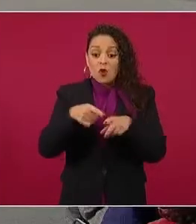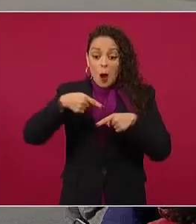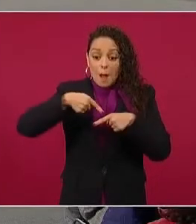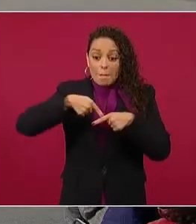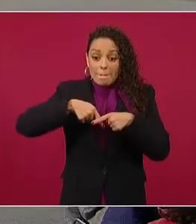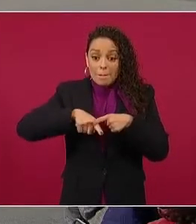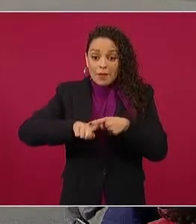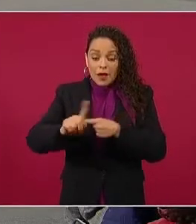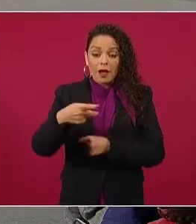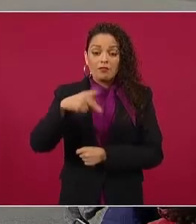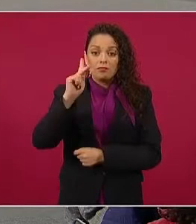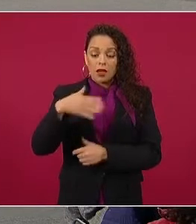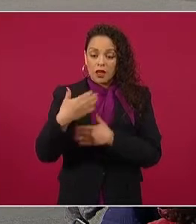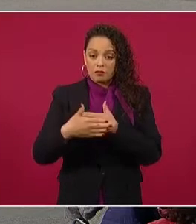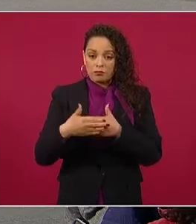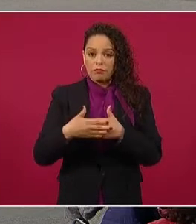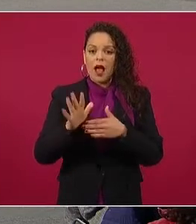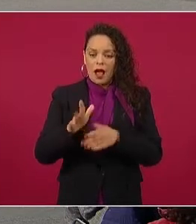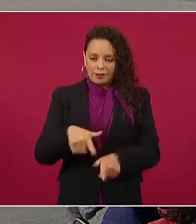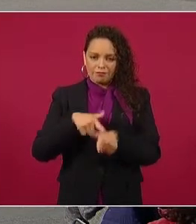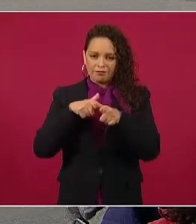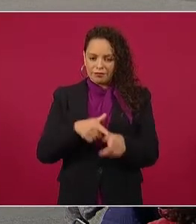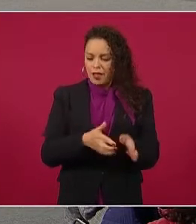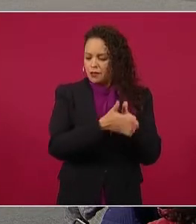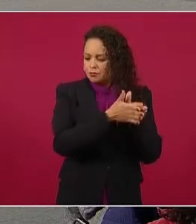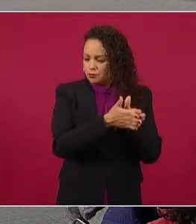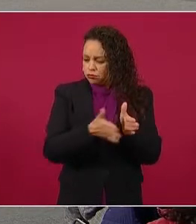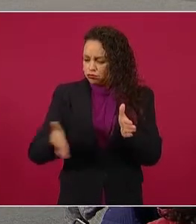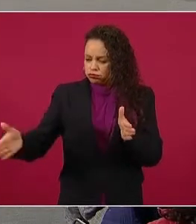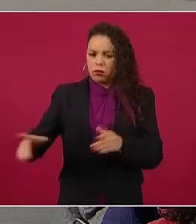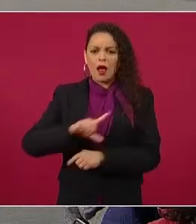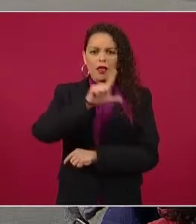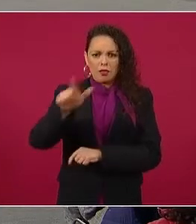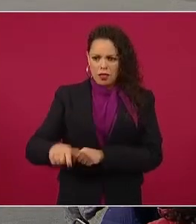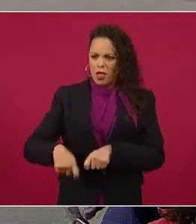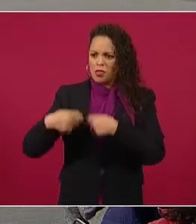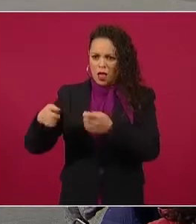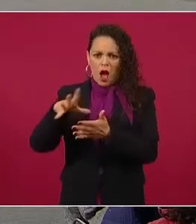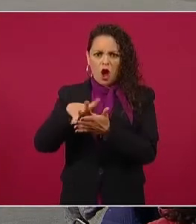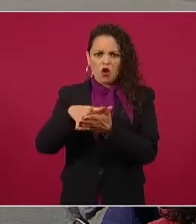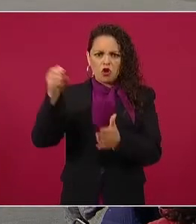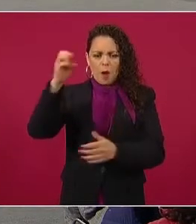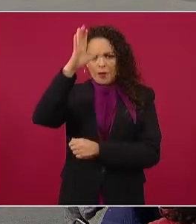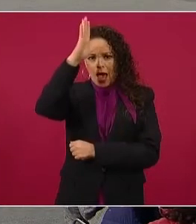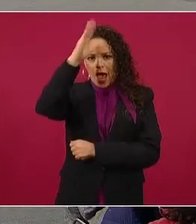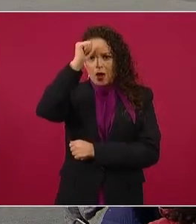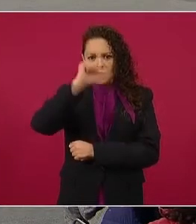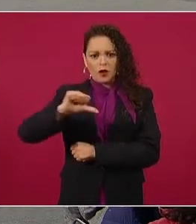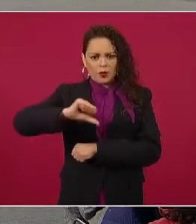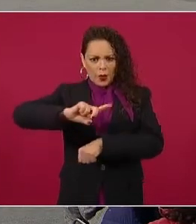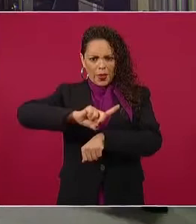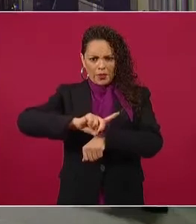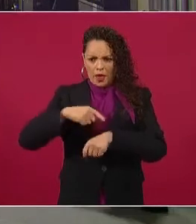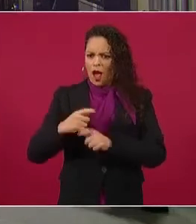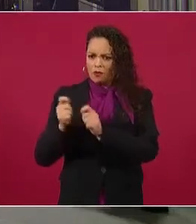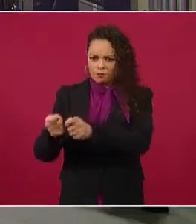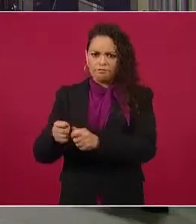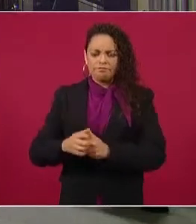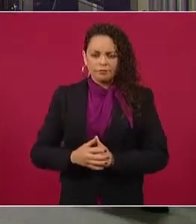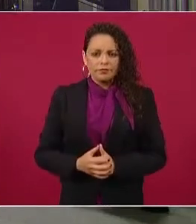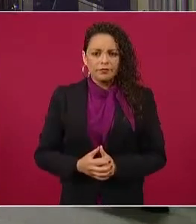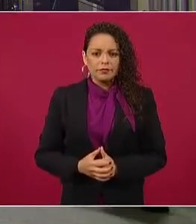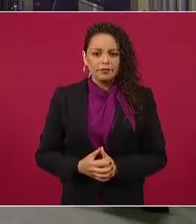a seguir en estos días. Y les damos copia del decreto con mucho gusto en el día de hoy.